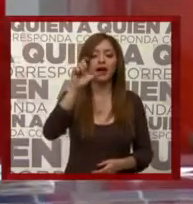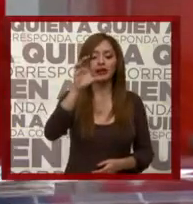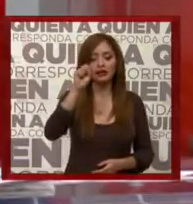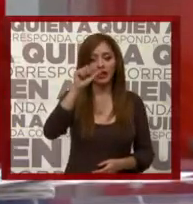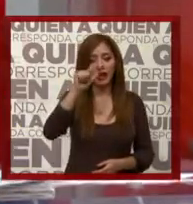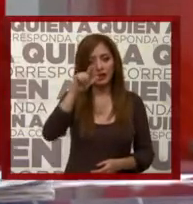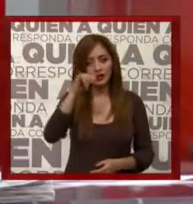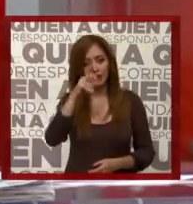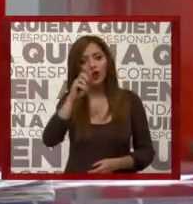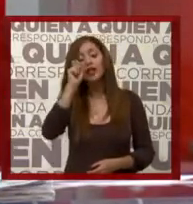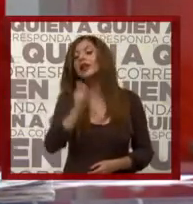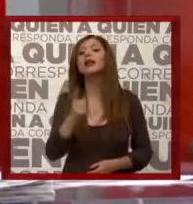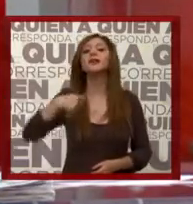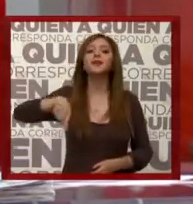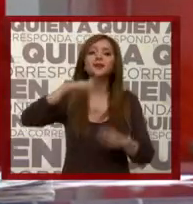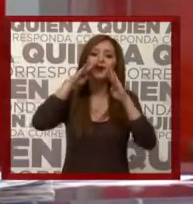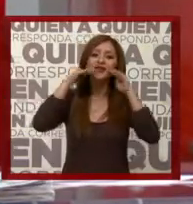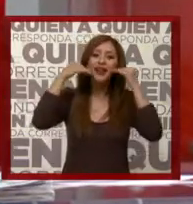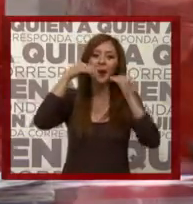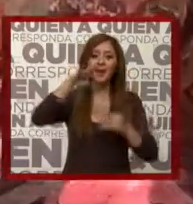son Sonrisas Mazahuas.